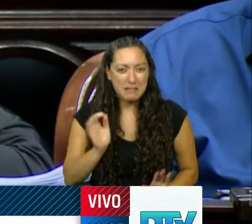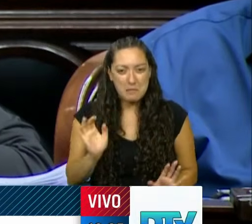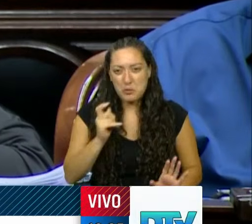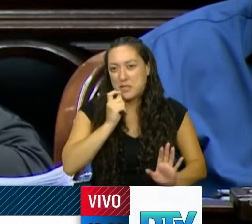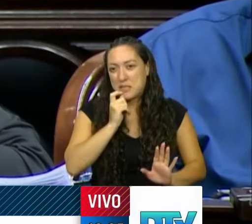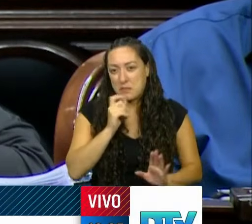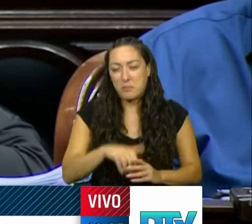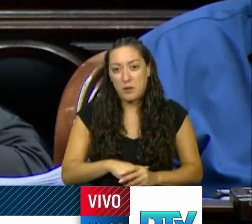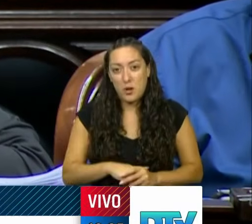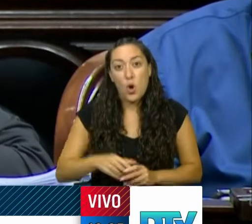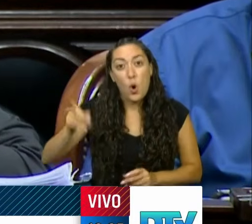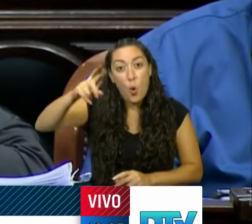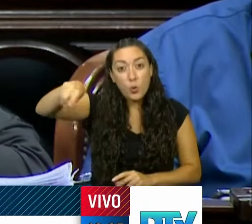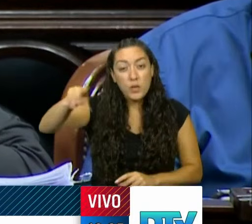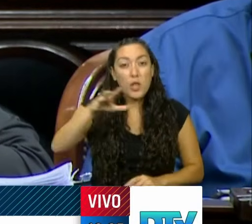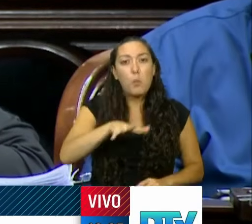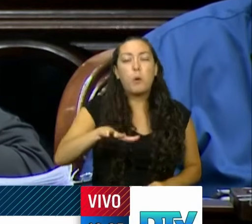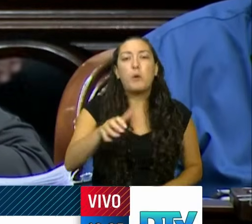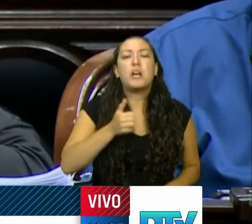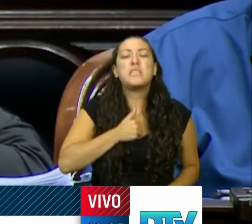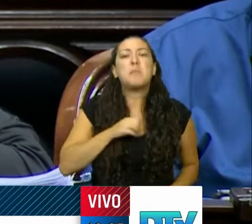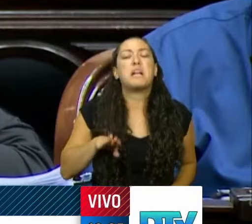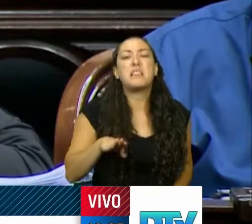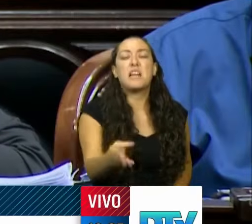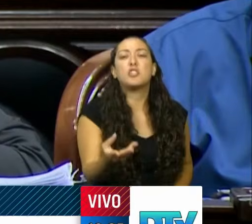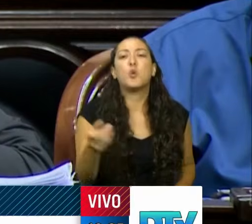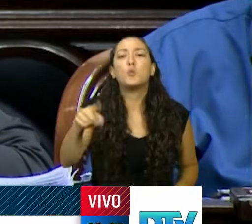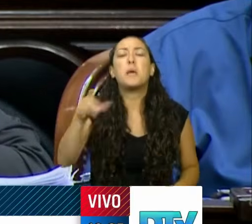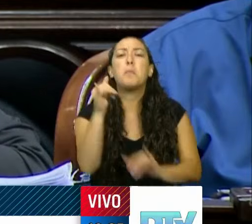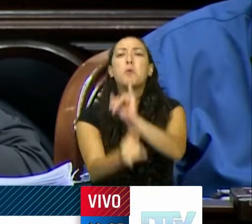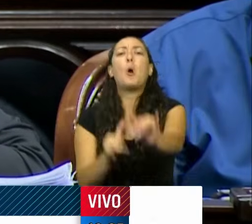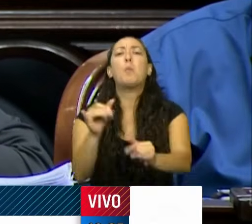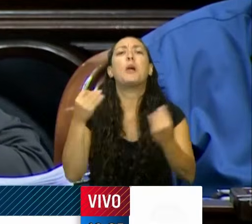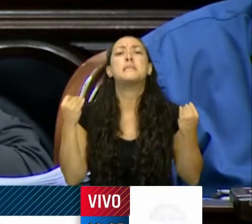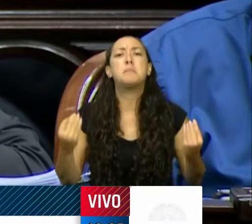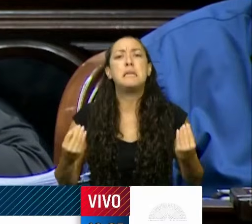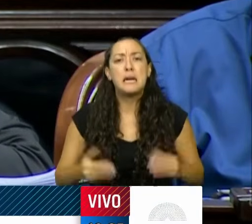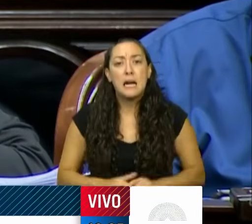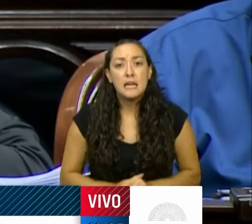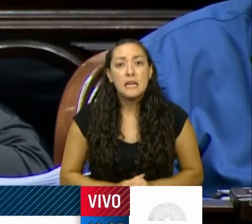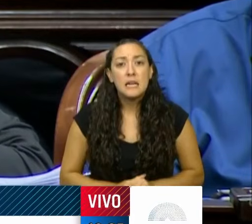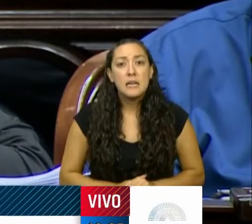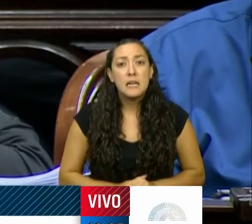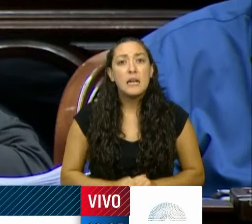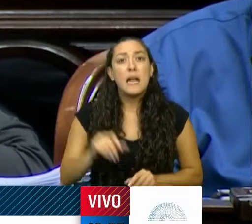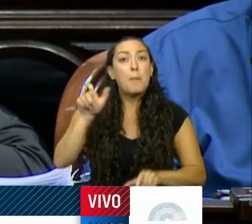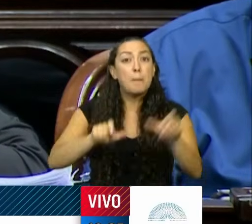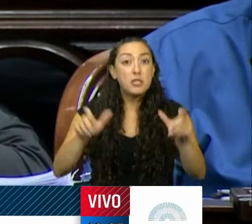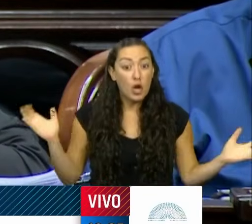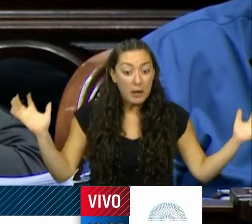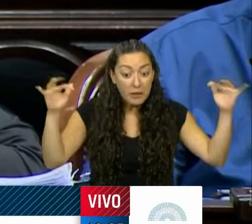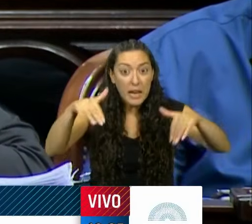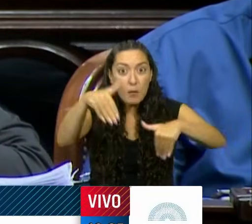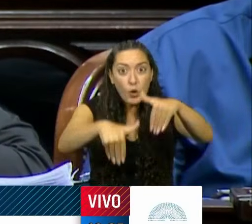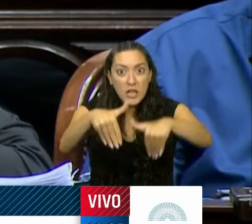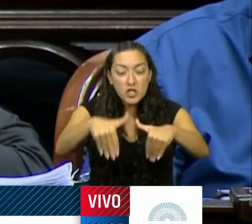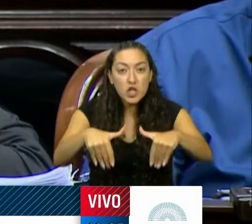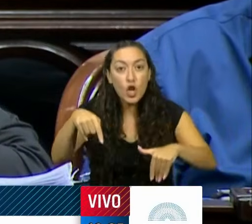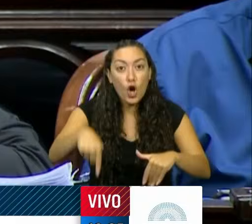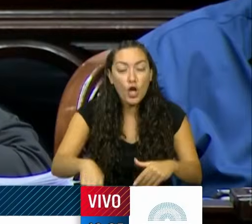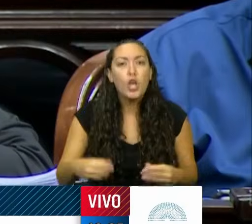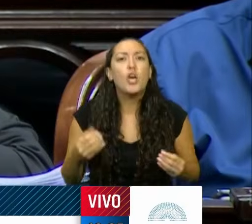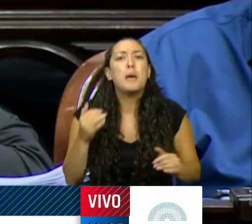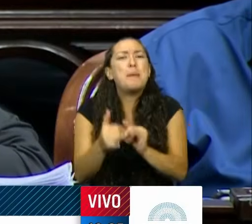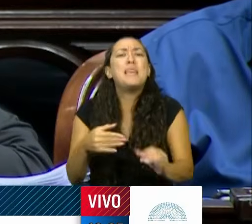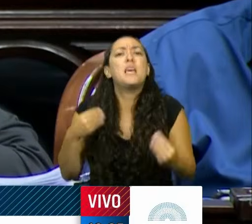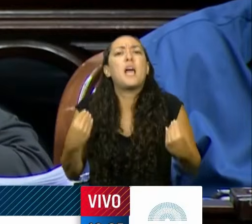la traición que están haciendo al pueblo catamarqueño, los que se sentaron a dar quórum? ¿Cómo le van